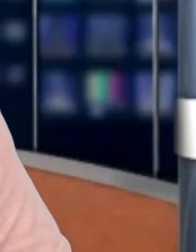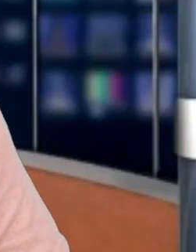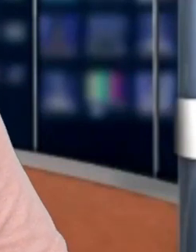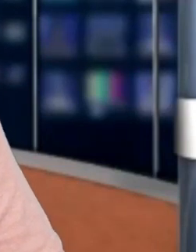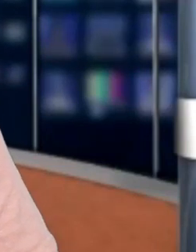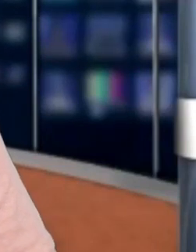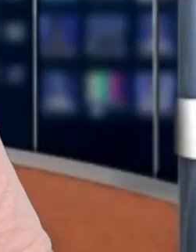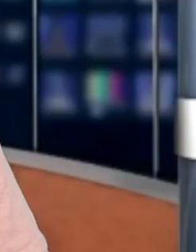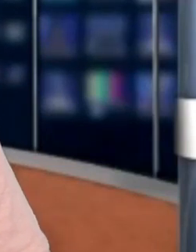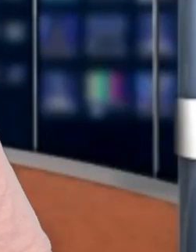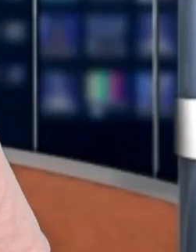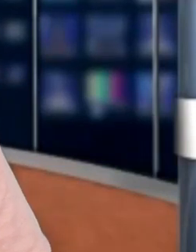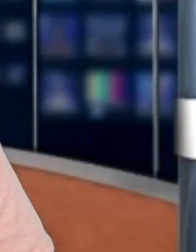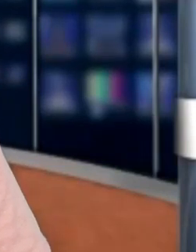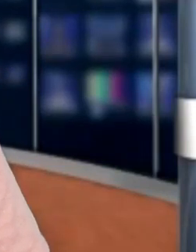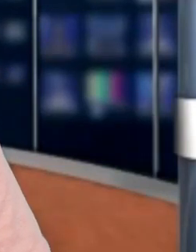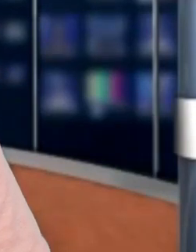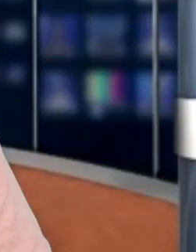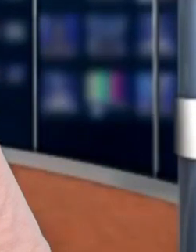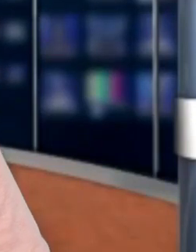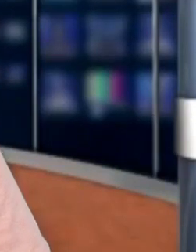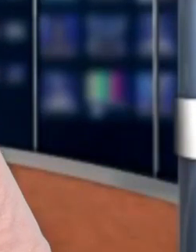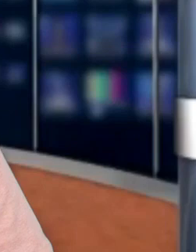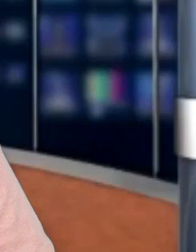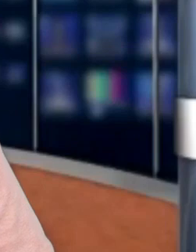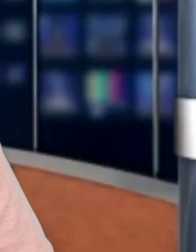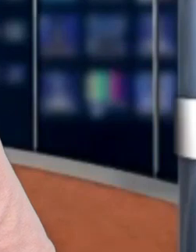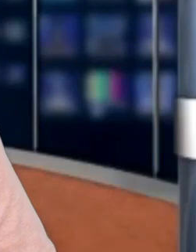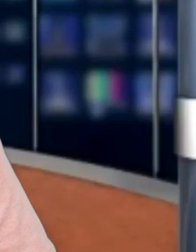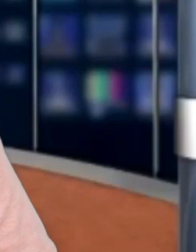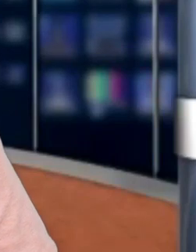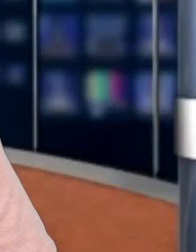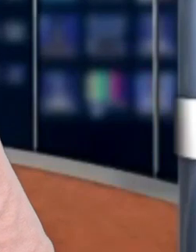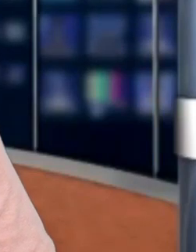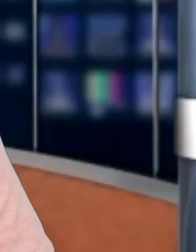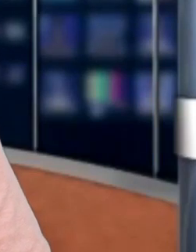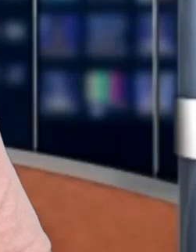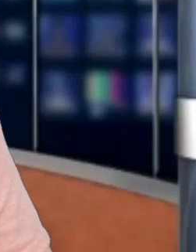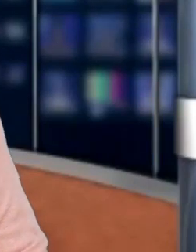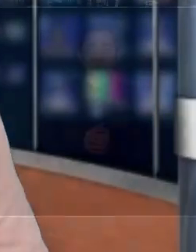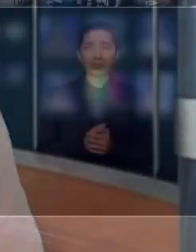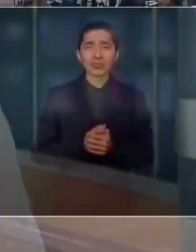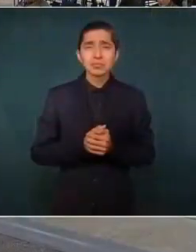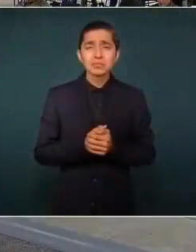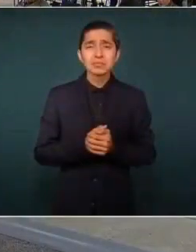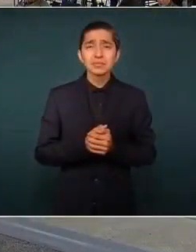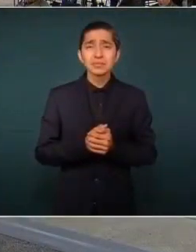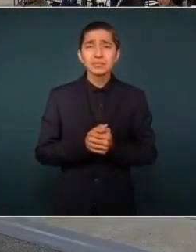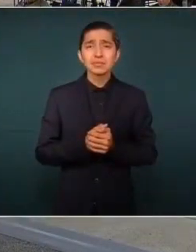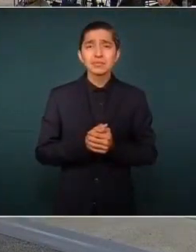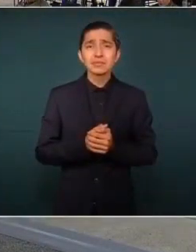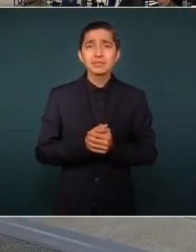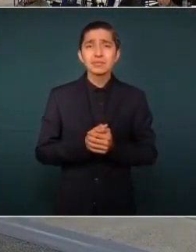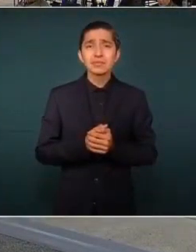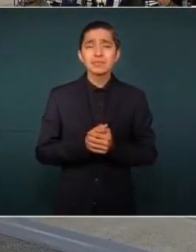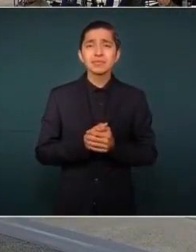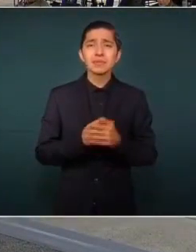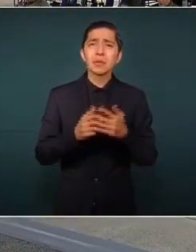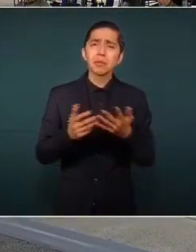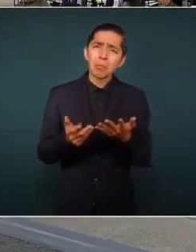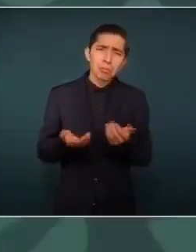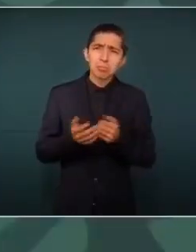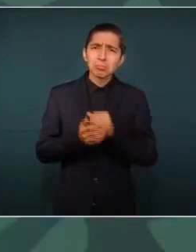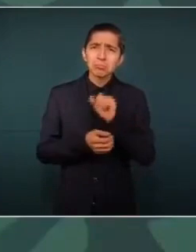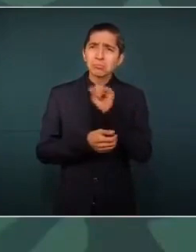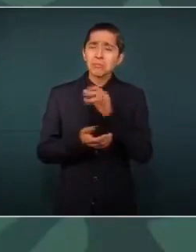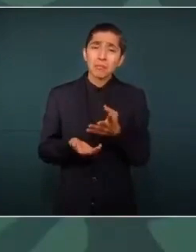hidrocarburos son solo de México y México tiene toda la soberanía para decidir qué va a hacer con ellos. Vamos a escucharlo. Es muy